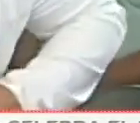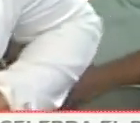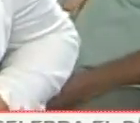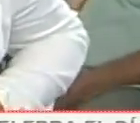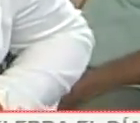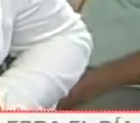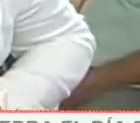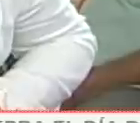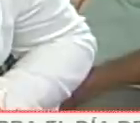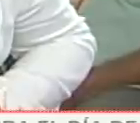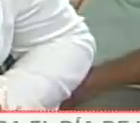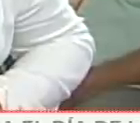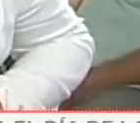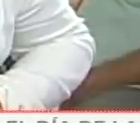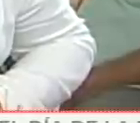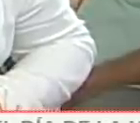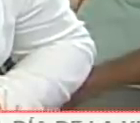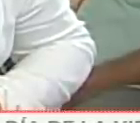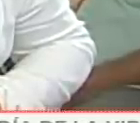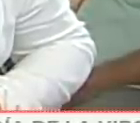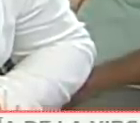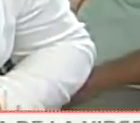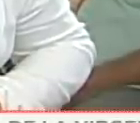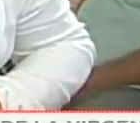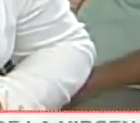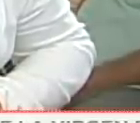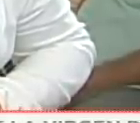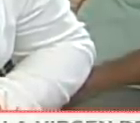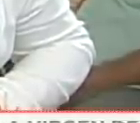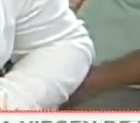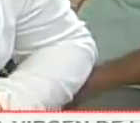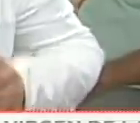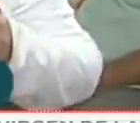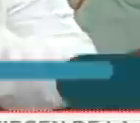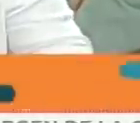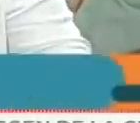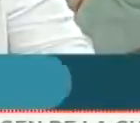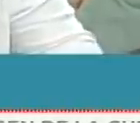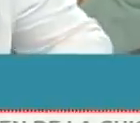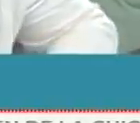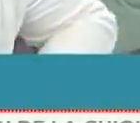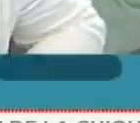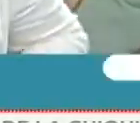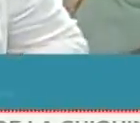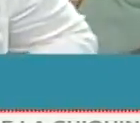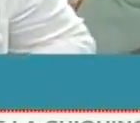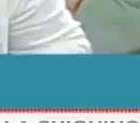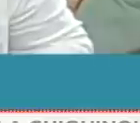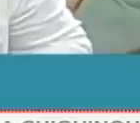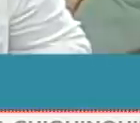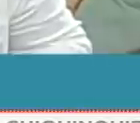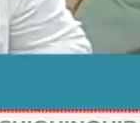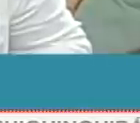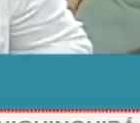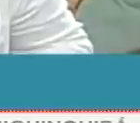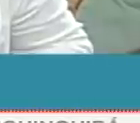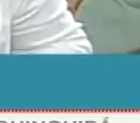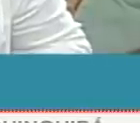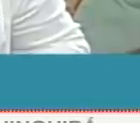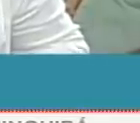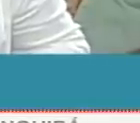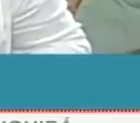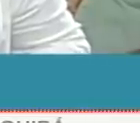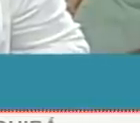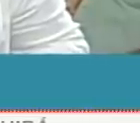Gracias por el contacto. Efectivamente, me encuentro en Calabozo, municipio Francisco de Miranda, donde se está realizando la acostumbrada rueda de prensa del